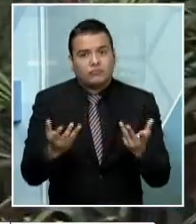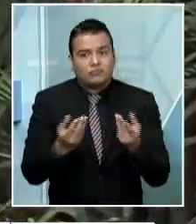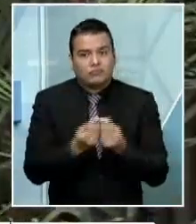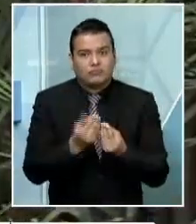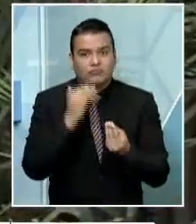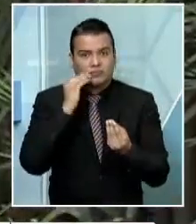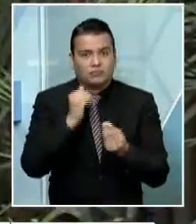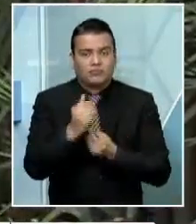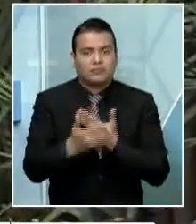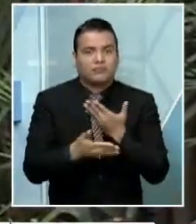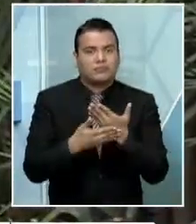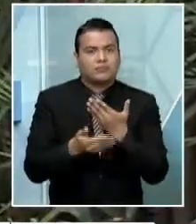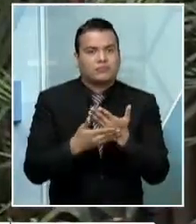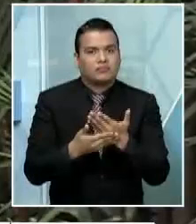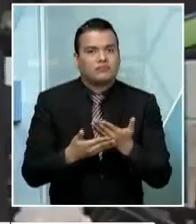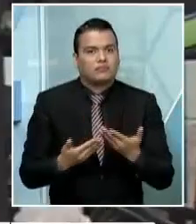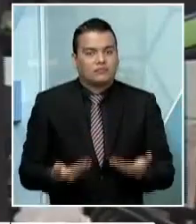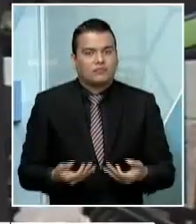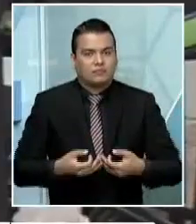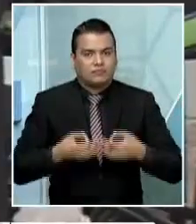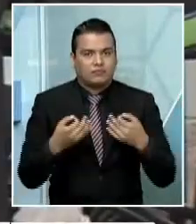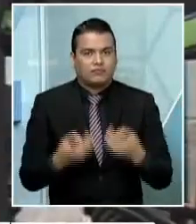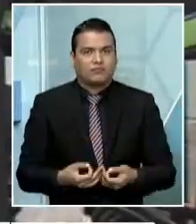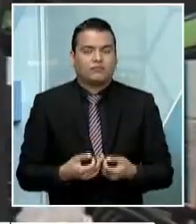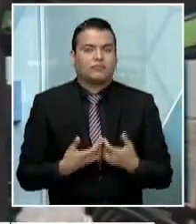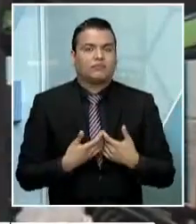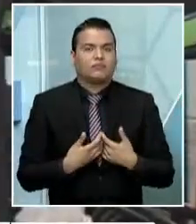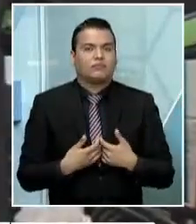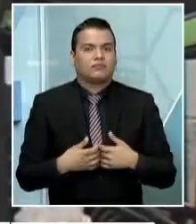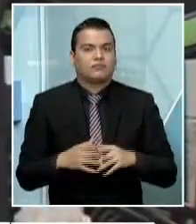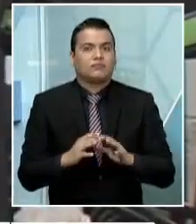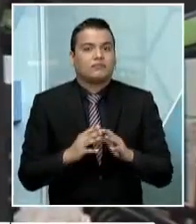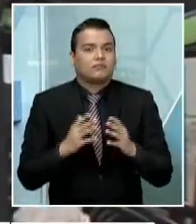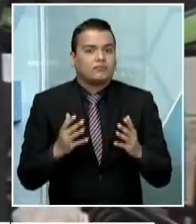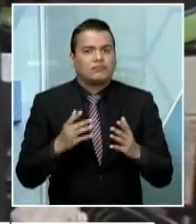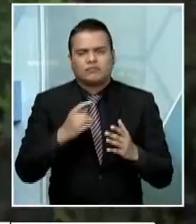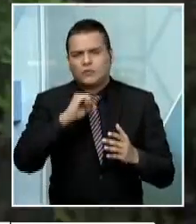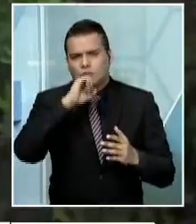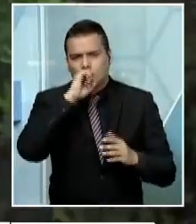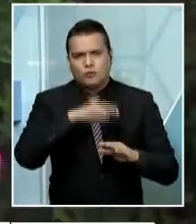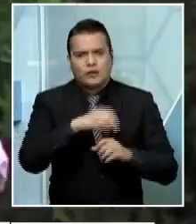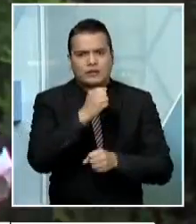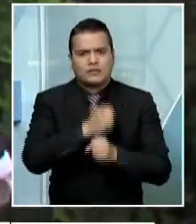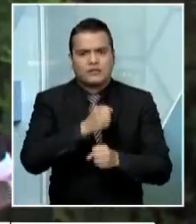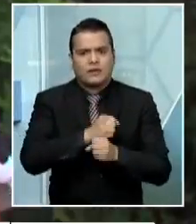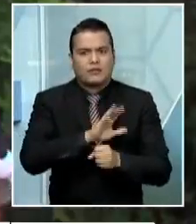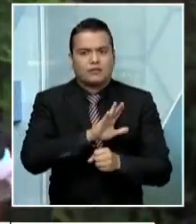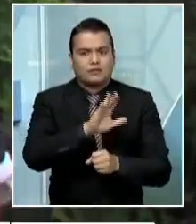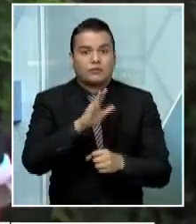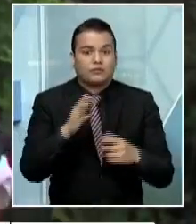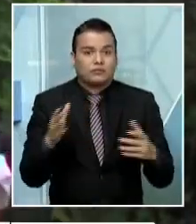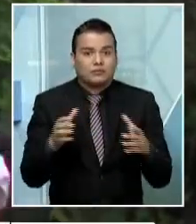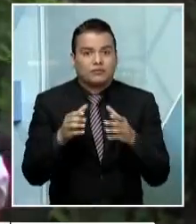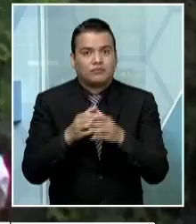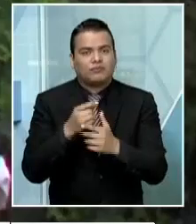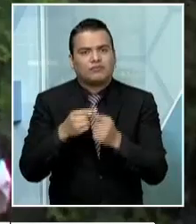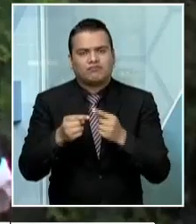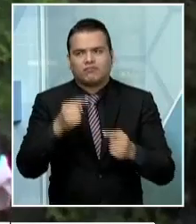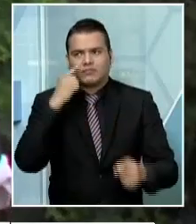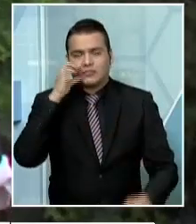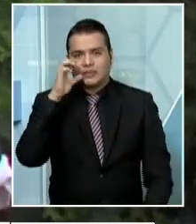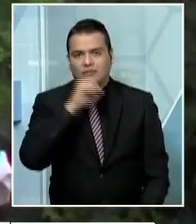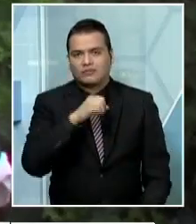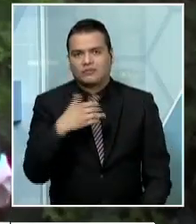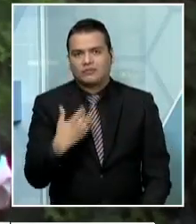grupo de mujeres comunicadoras, apasionadas y con una mística especial por la actividad periodística. El público y nuestros amigos lo ven así, como un